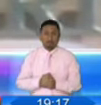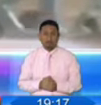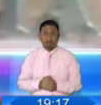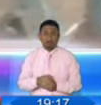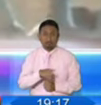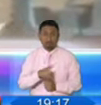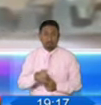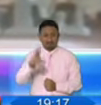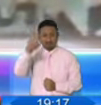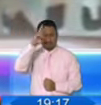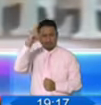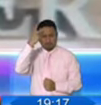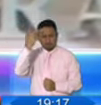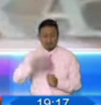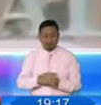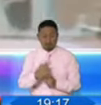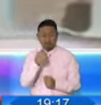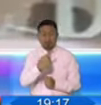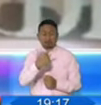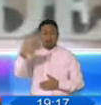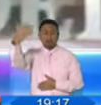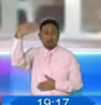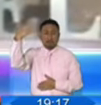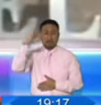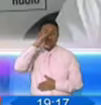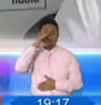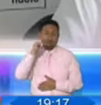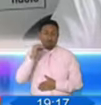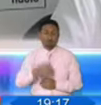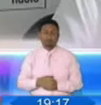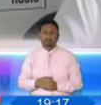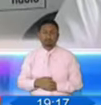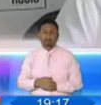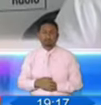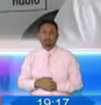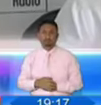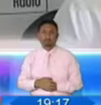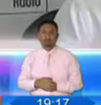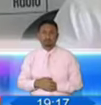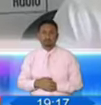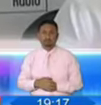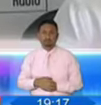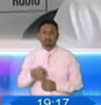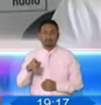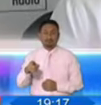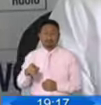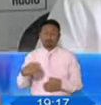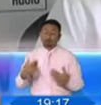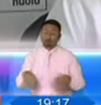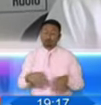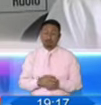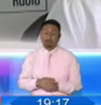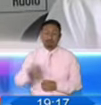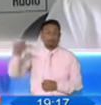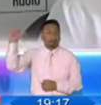un grave error, afirma el alcalde Jaime Nebot. Eso es una barbaridad. Pronto